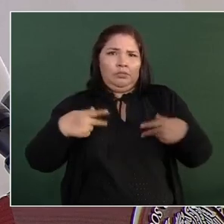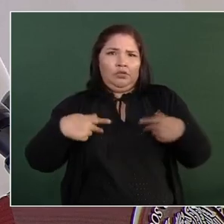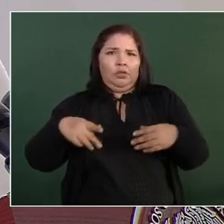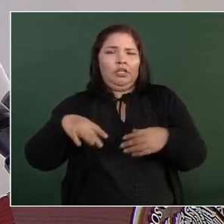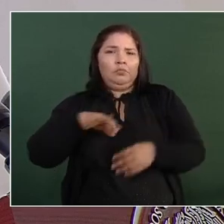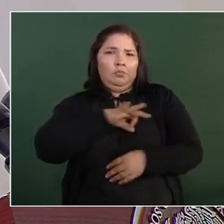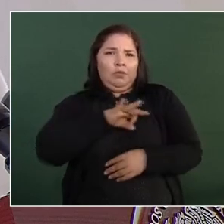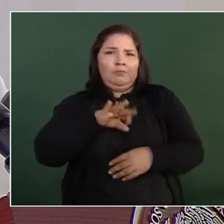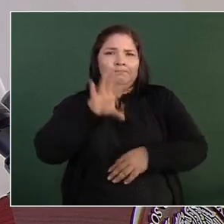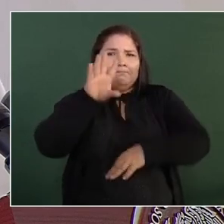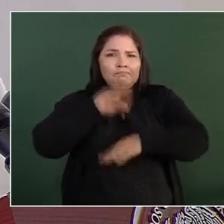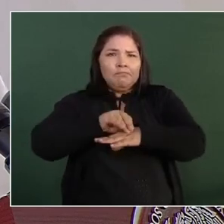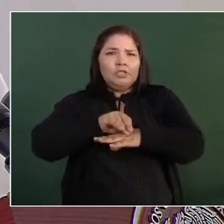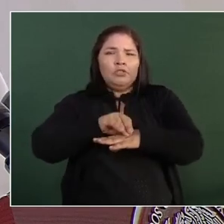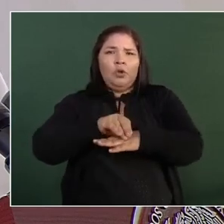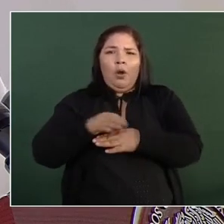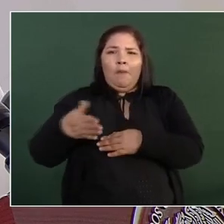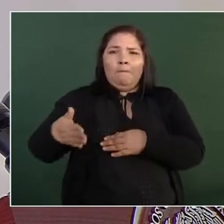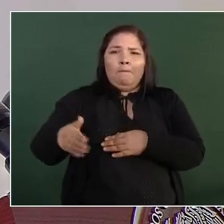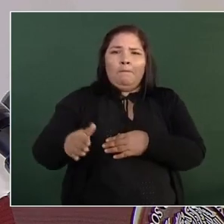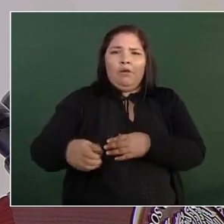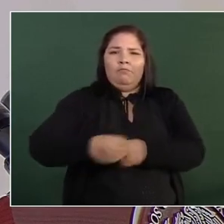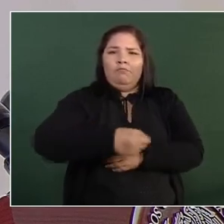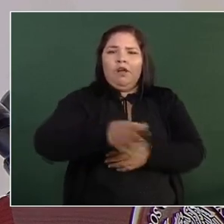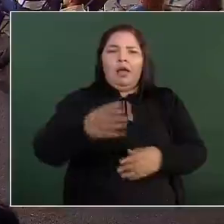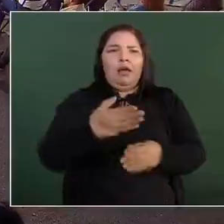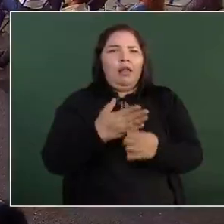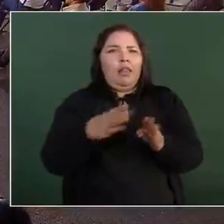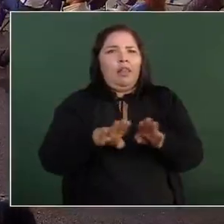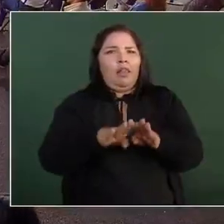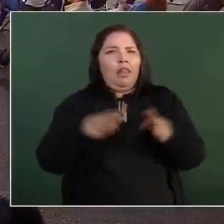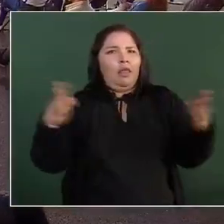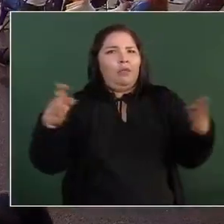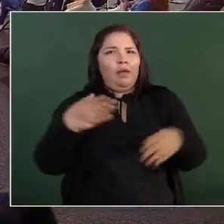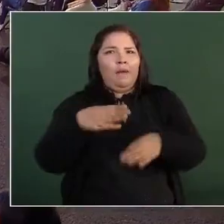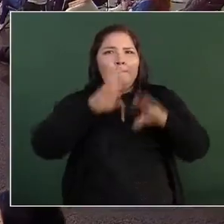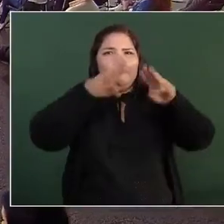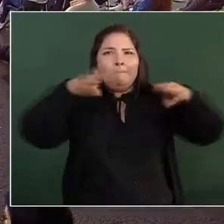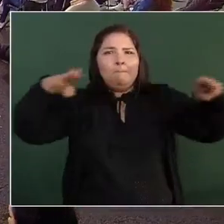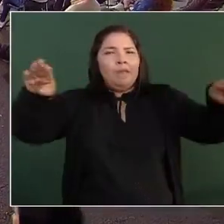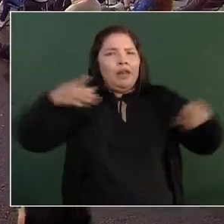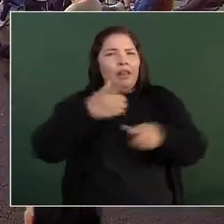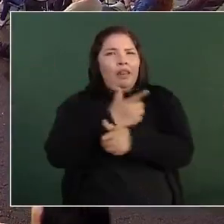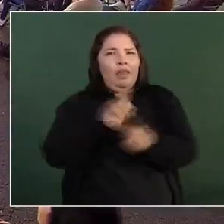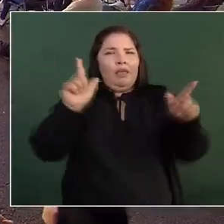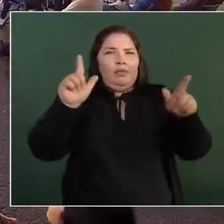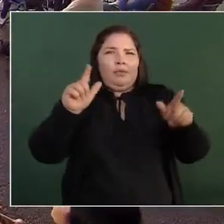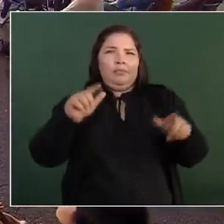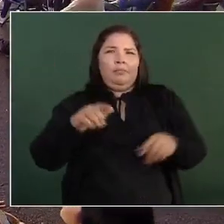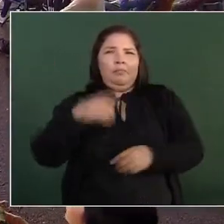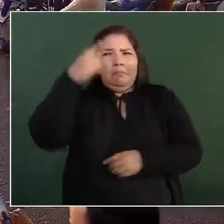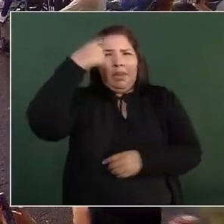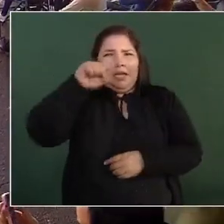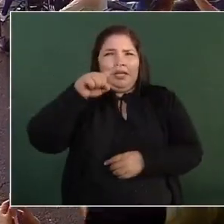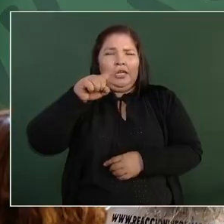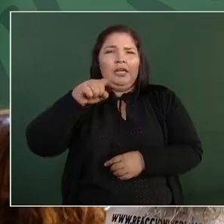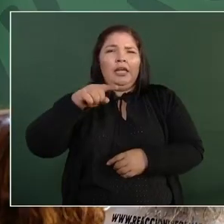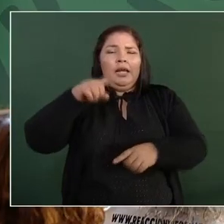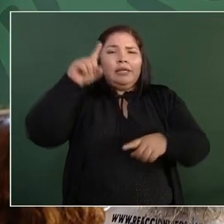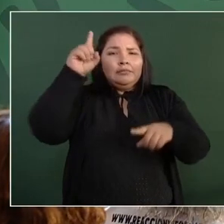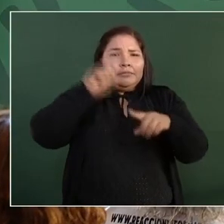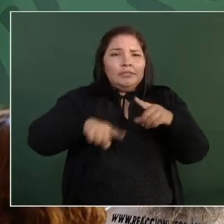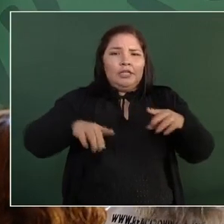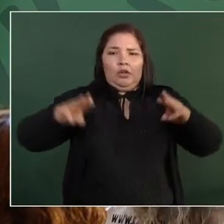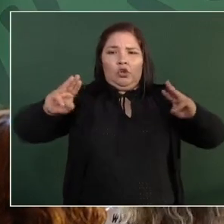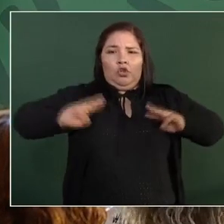también a mar abierto, que no solamente es ahí. ¿Para qué? Dice, le quitemos ese peso a Marina,